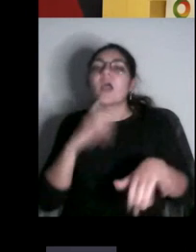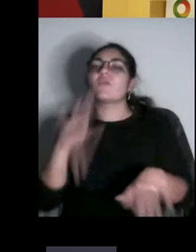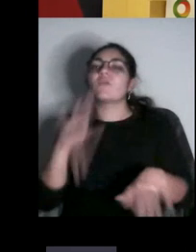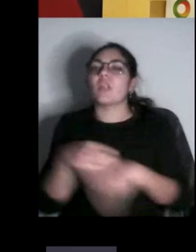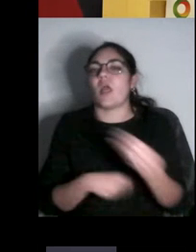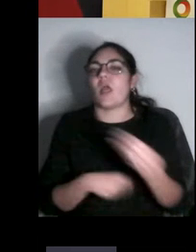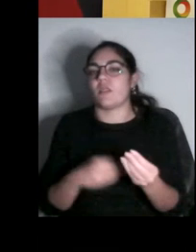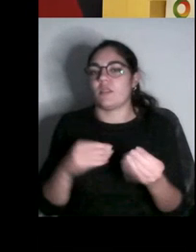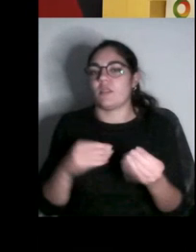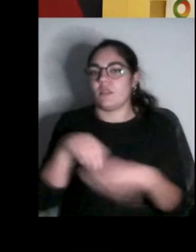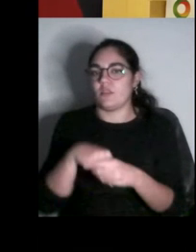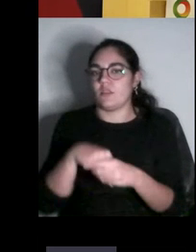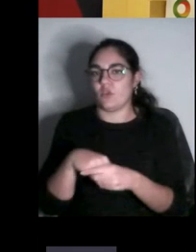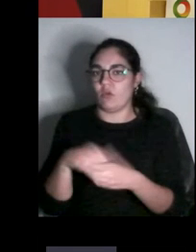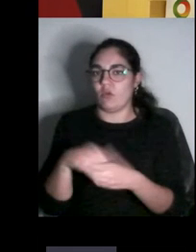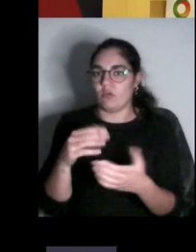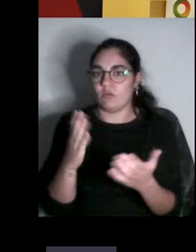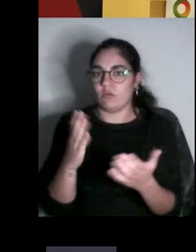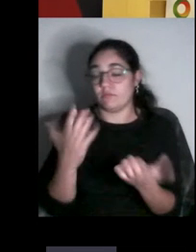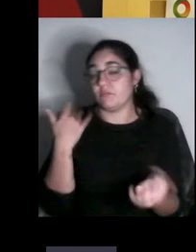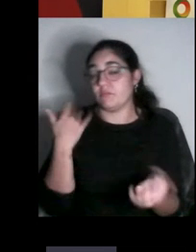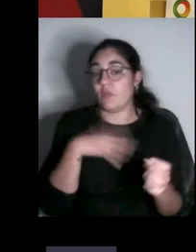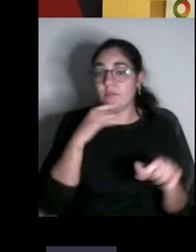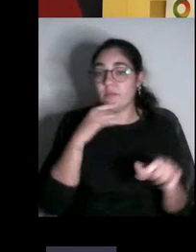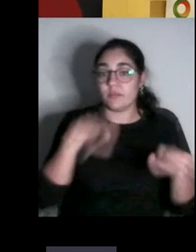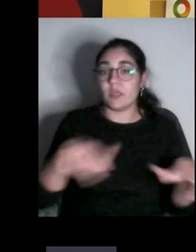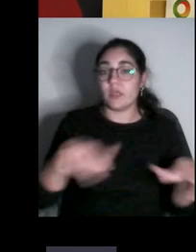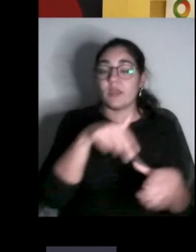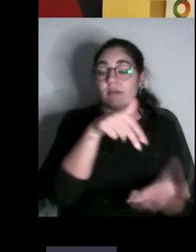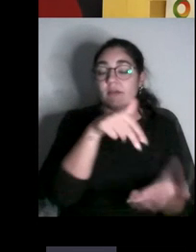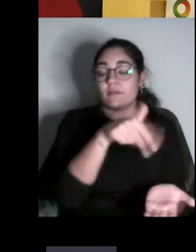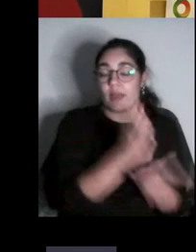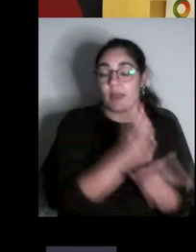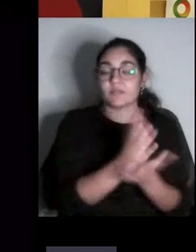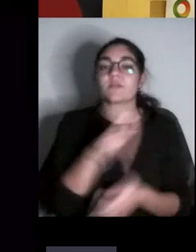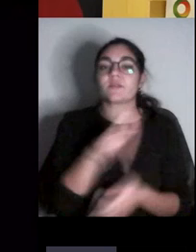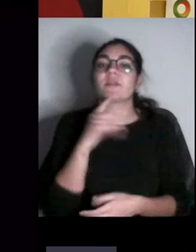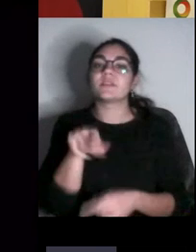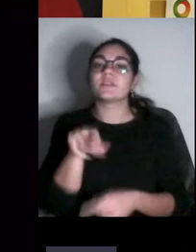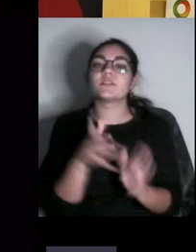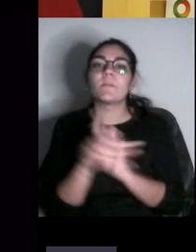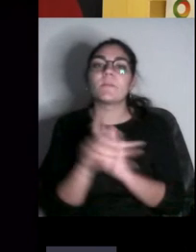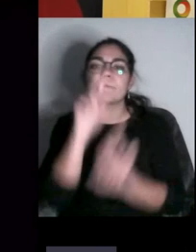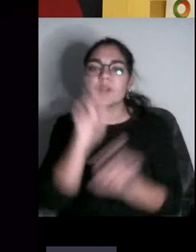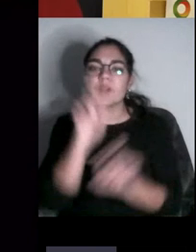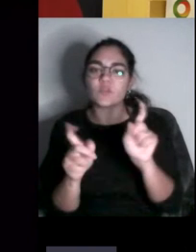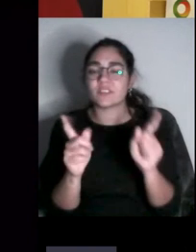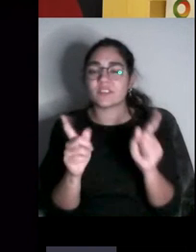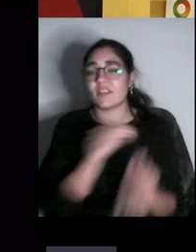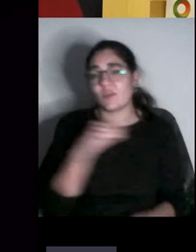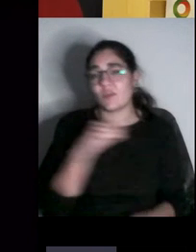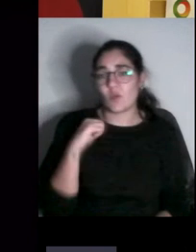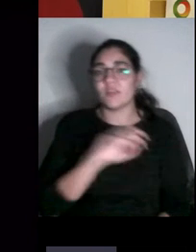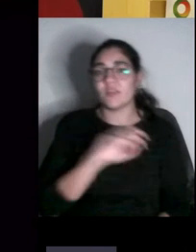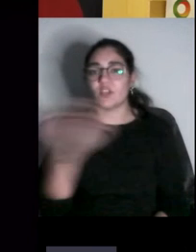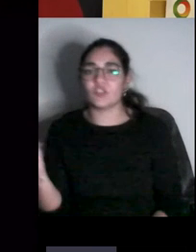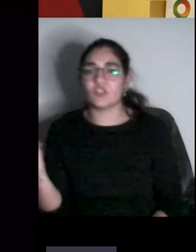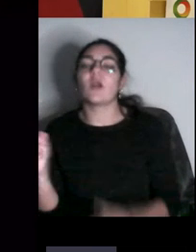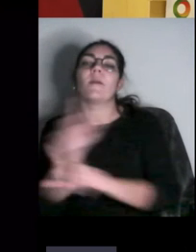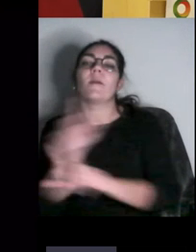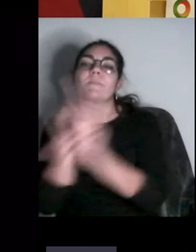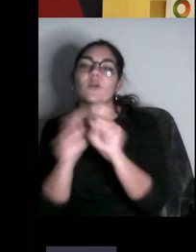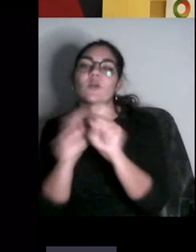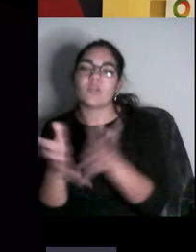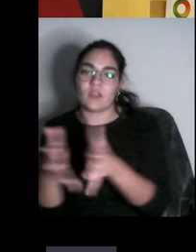acción bueno aquí tenemos el 10 real y con las preguntas individuales y no entre la dos las preguntas